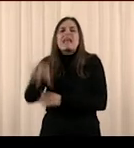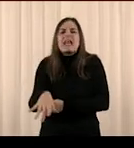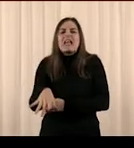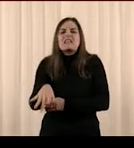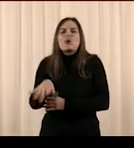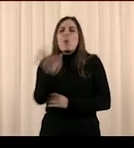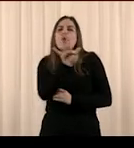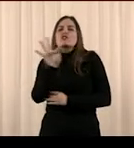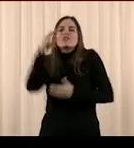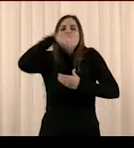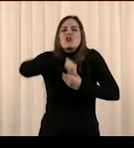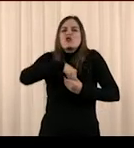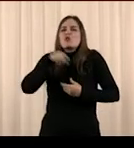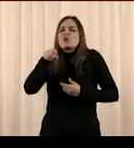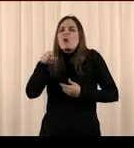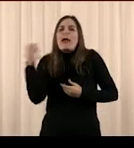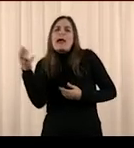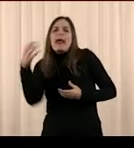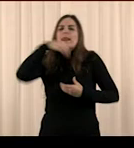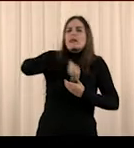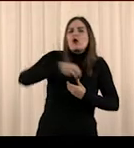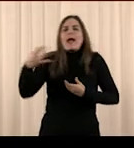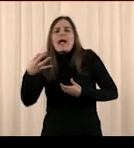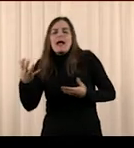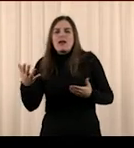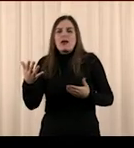recibido. Lo que hay en ti.